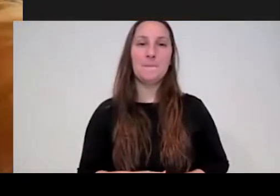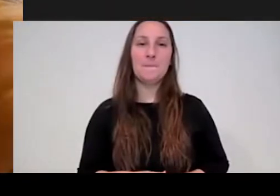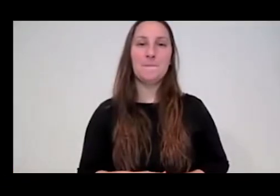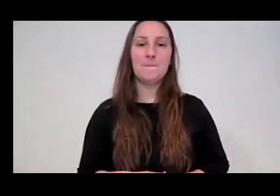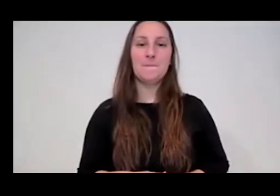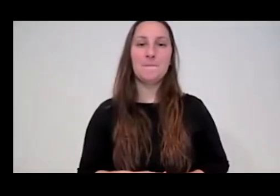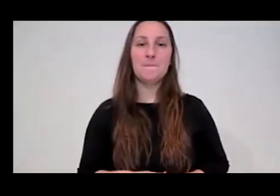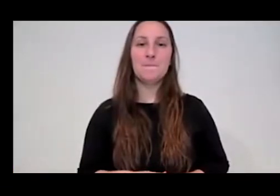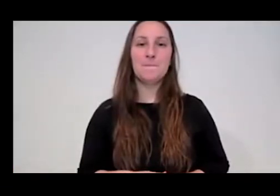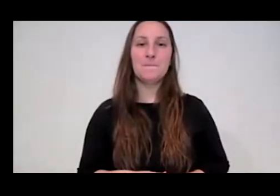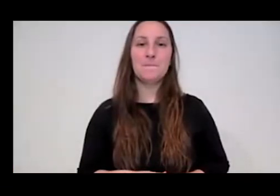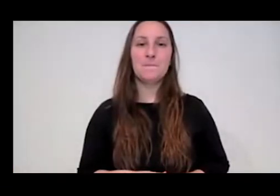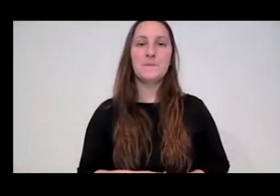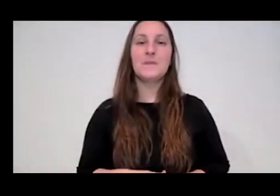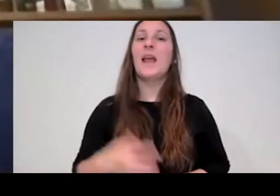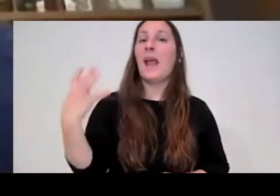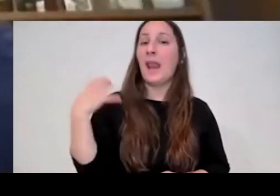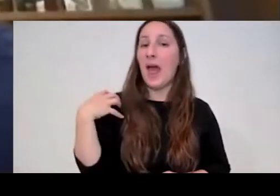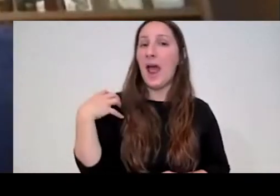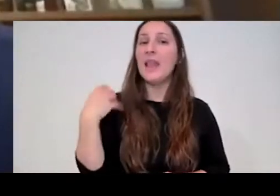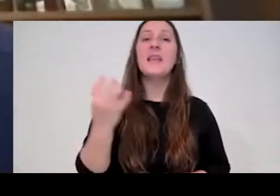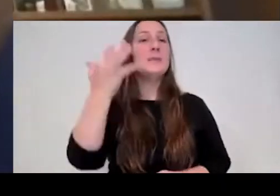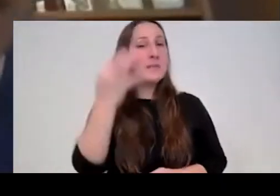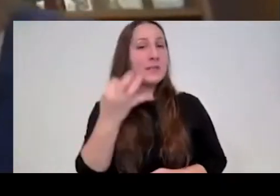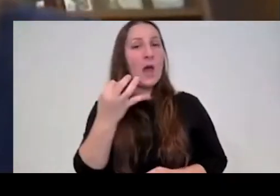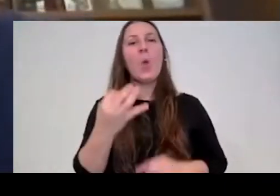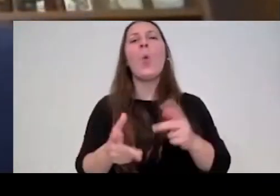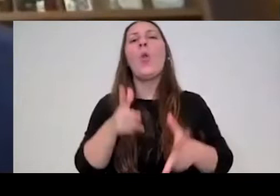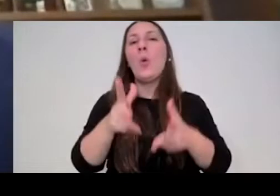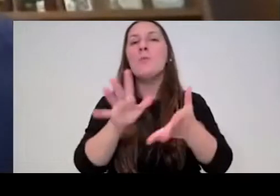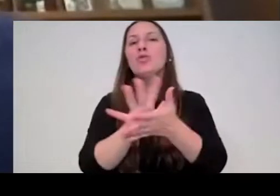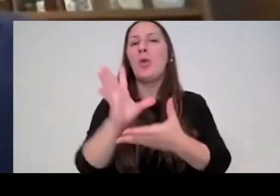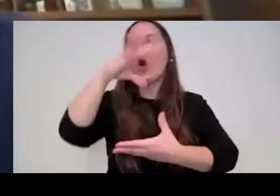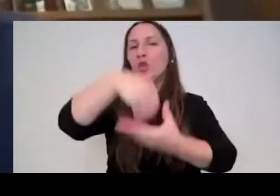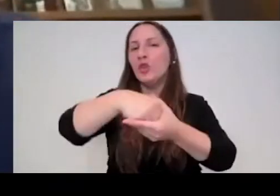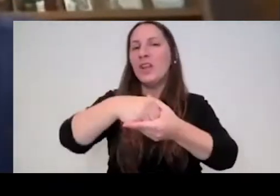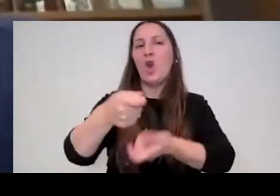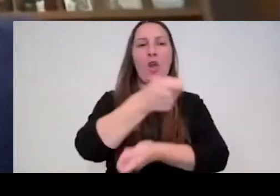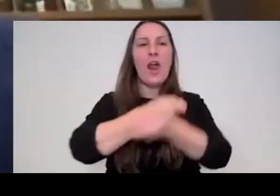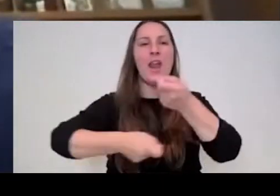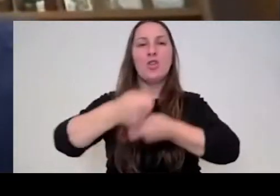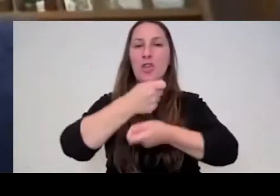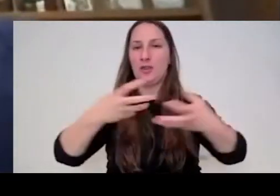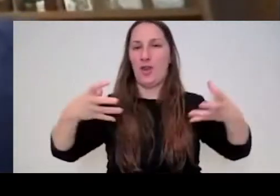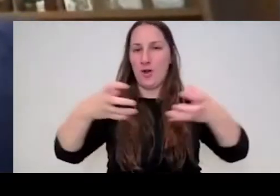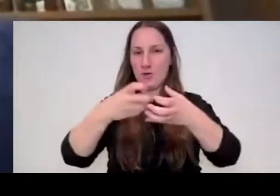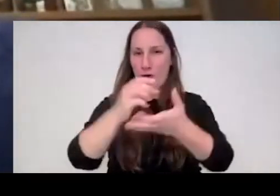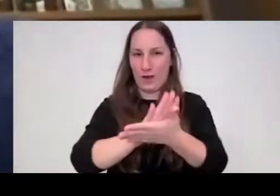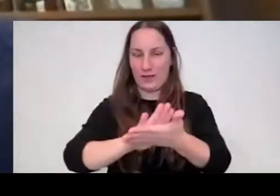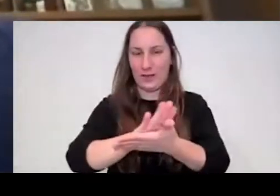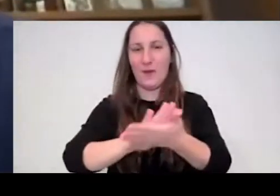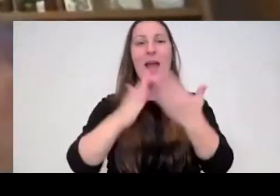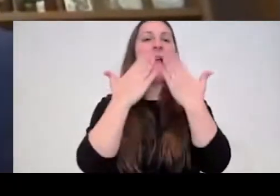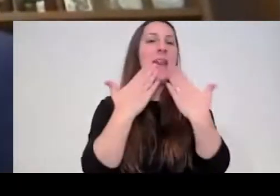en general, pero en particular cuando veamos contenidos de la negociación colectiva. Así que muchísimas gracias nuevamente a todos y todas